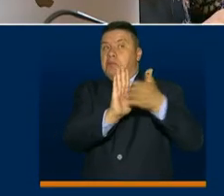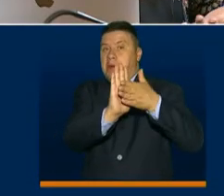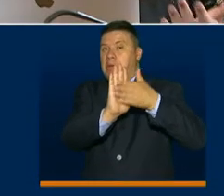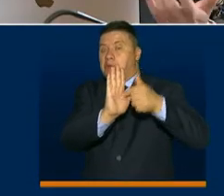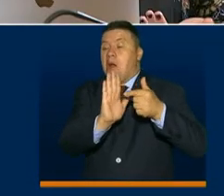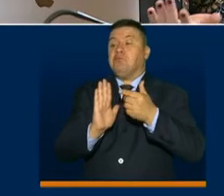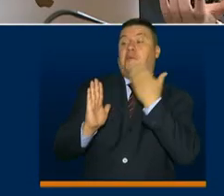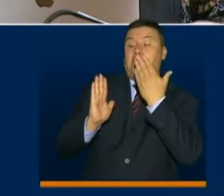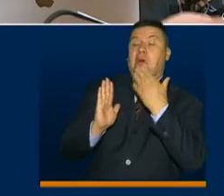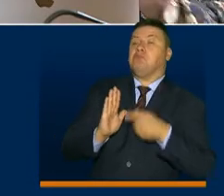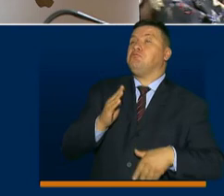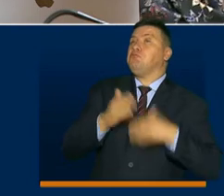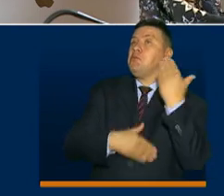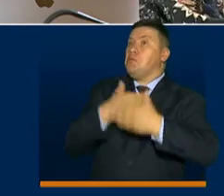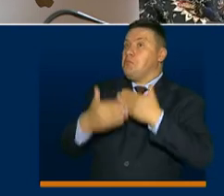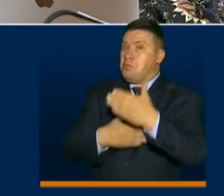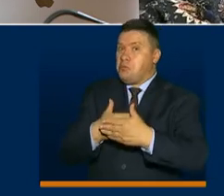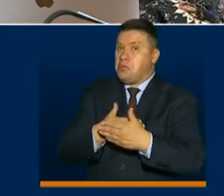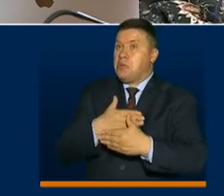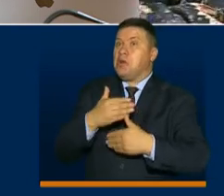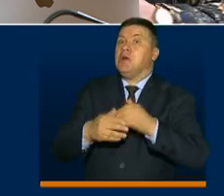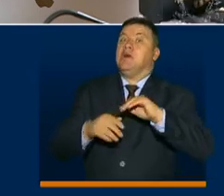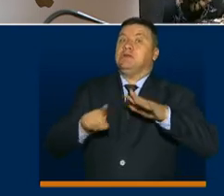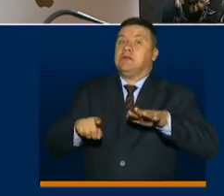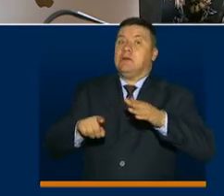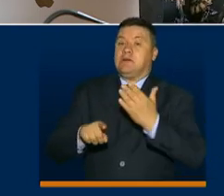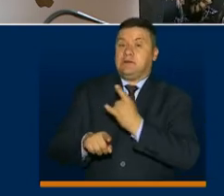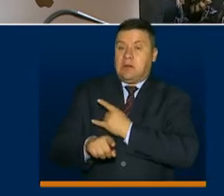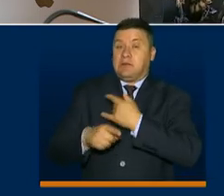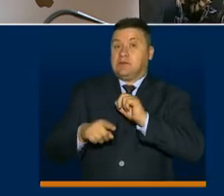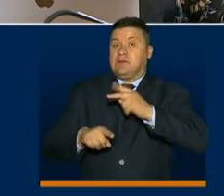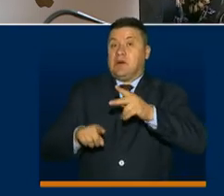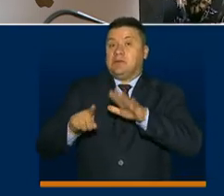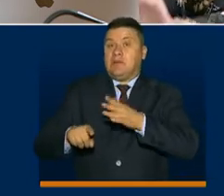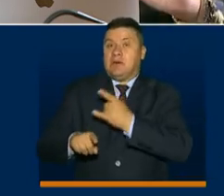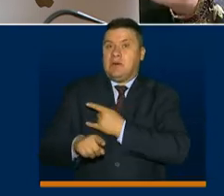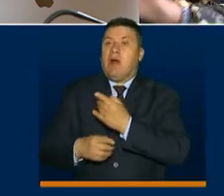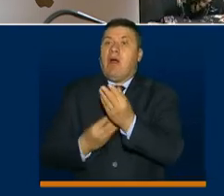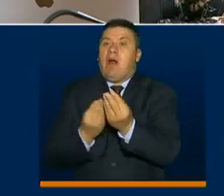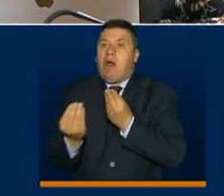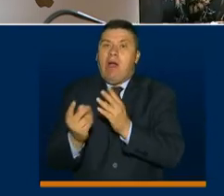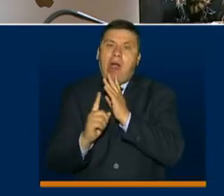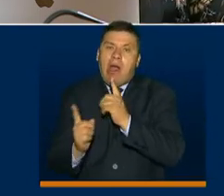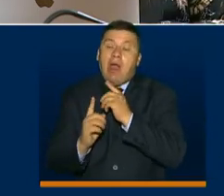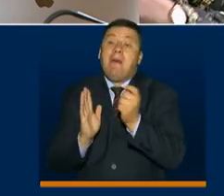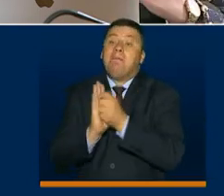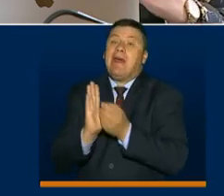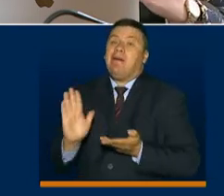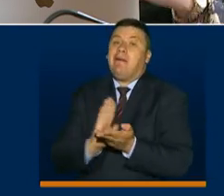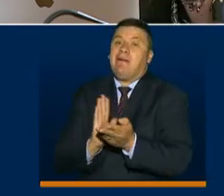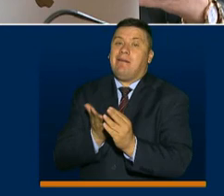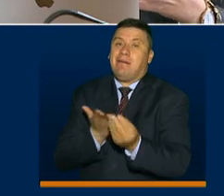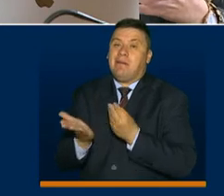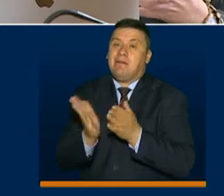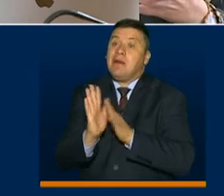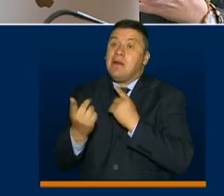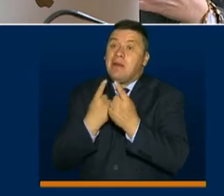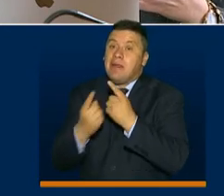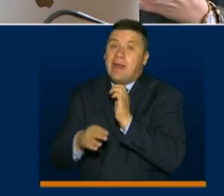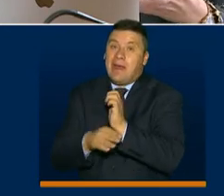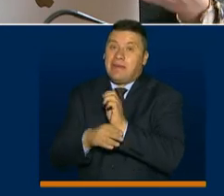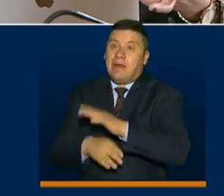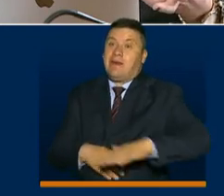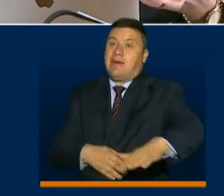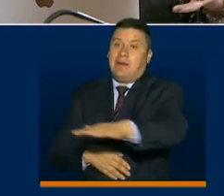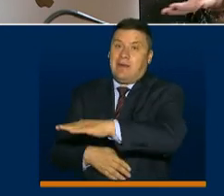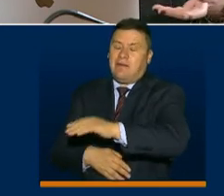es muy útil a la hora de iniciar un siguiente semestre y a la hora de hablar con alternancia. Tiene unas condiciones similares de diálogo con la entidad